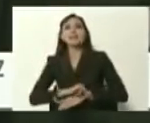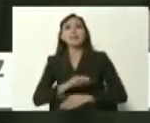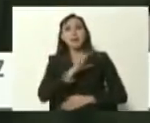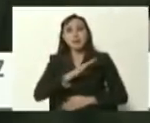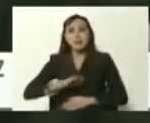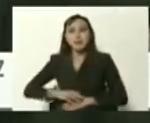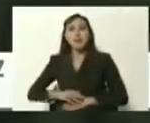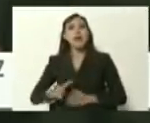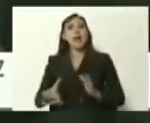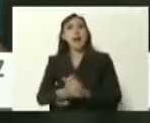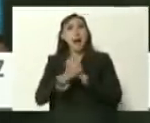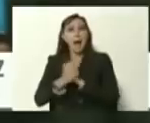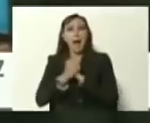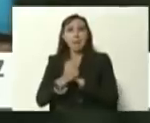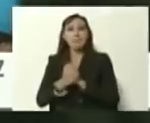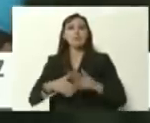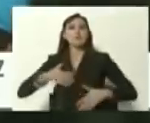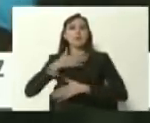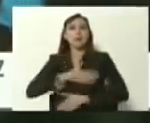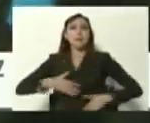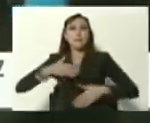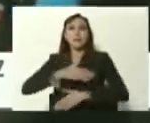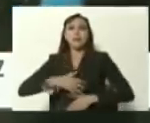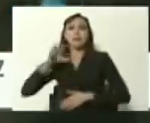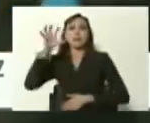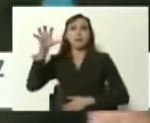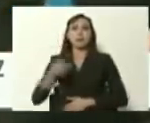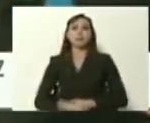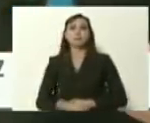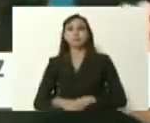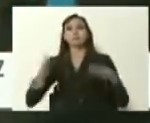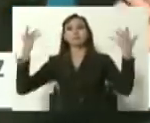amigo y un aliado para el bienestar del país.